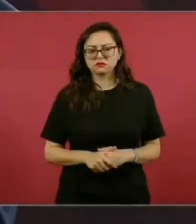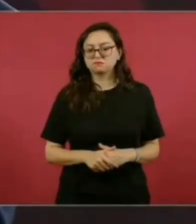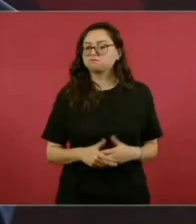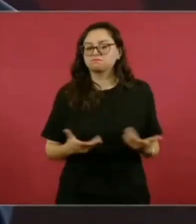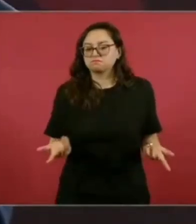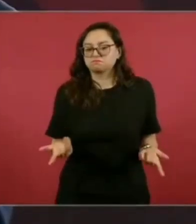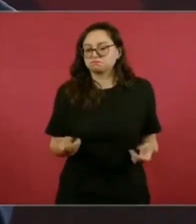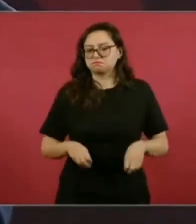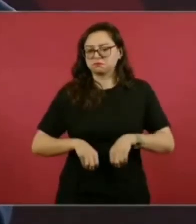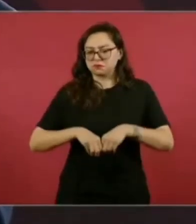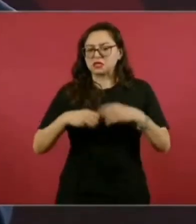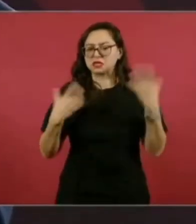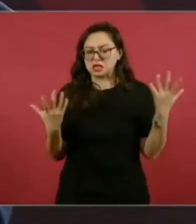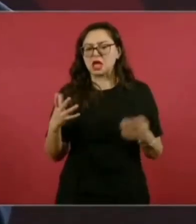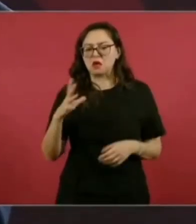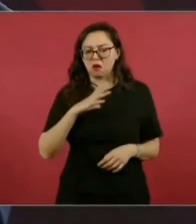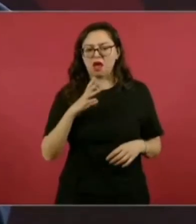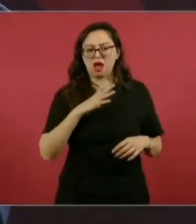una interrelación,